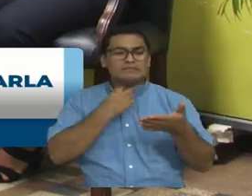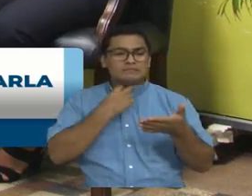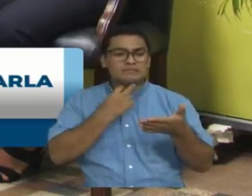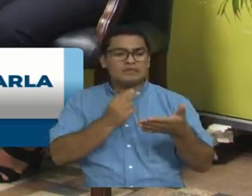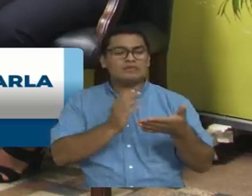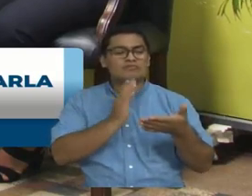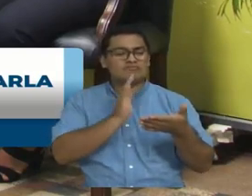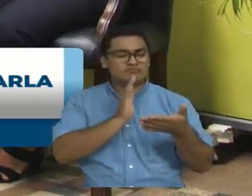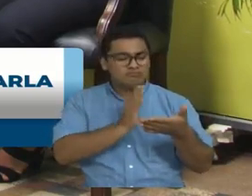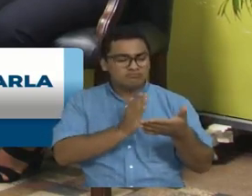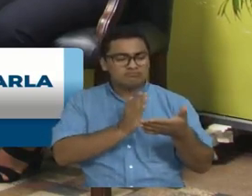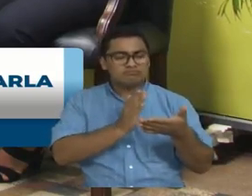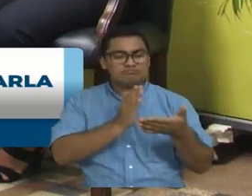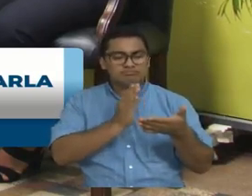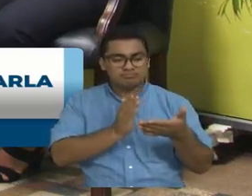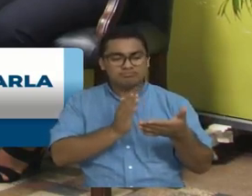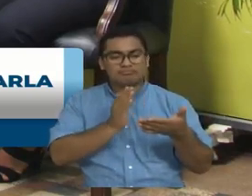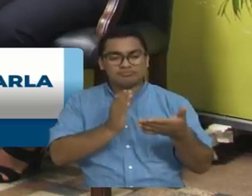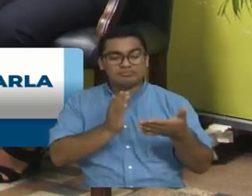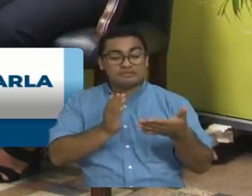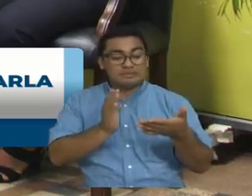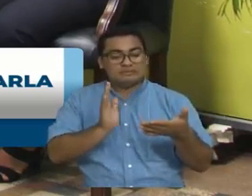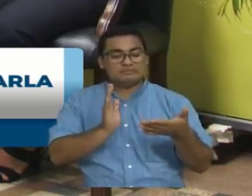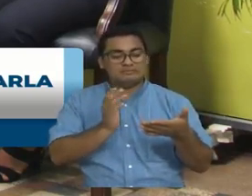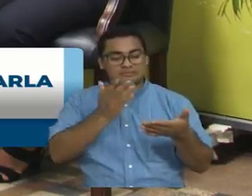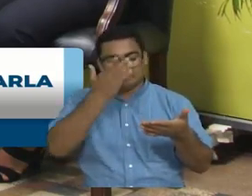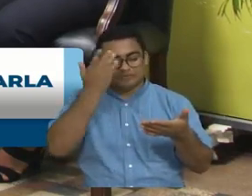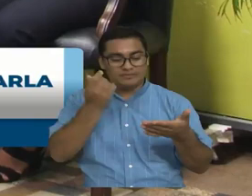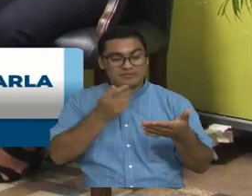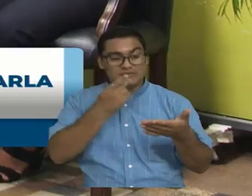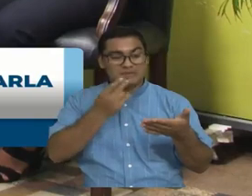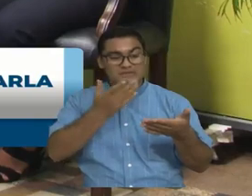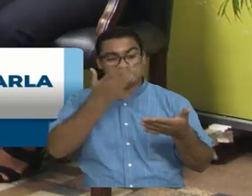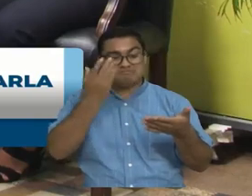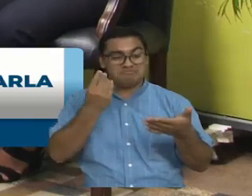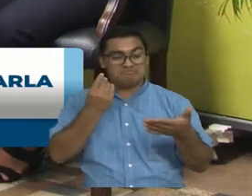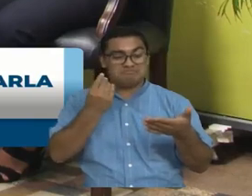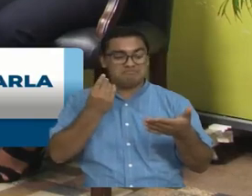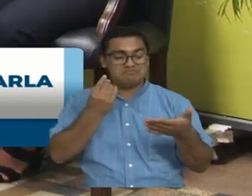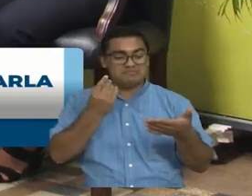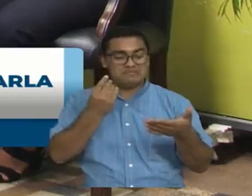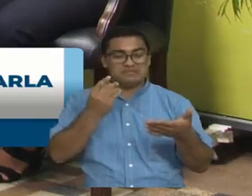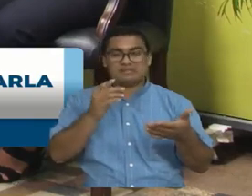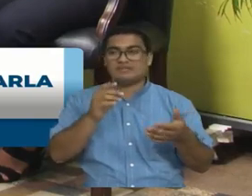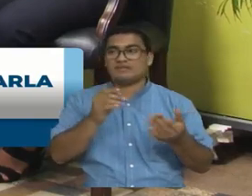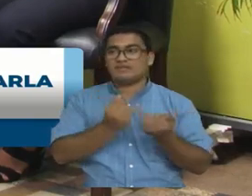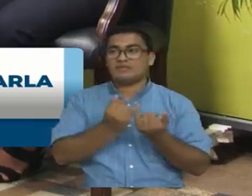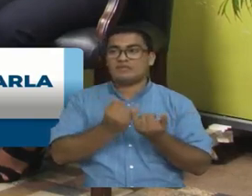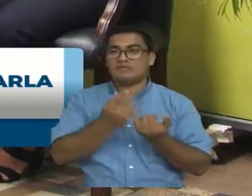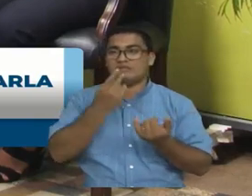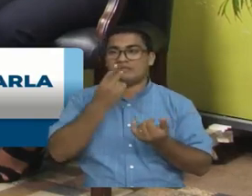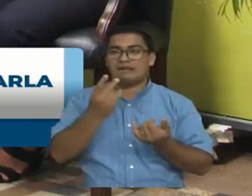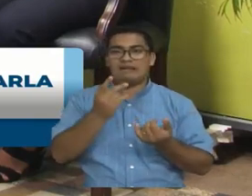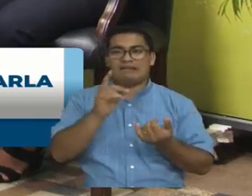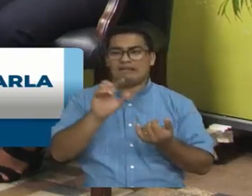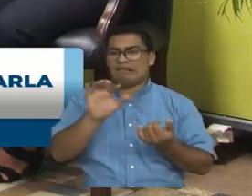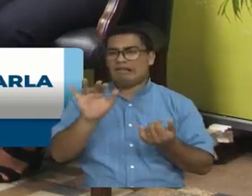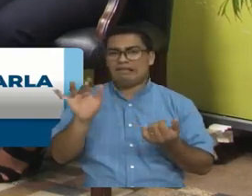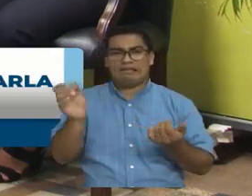pausado, omite sílabas, a veces hasta palabras, deletrea, si lo ponemos a deletrear, deletrea